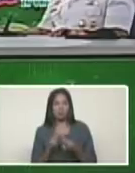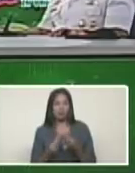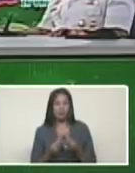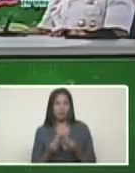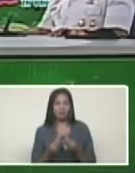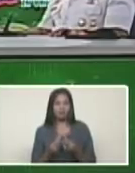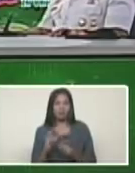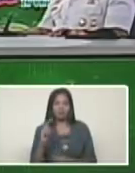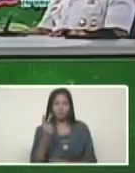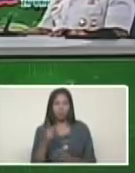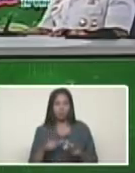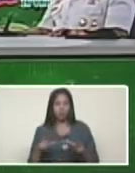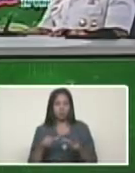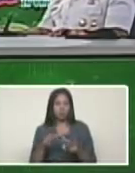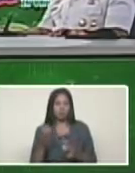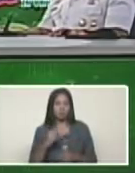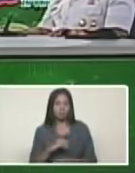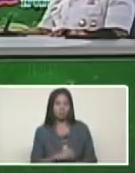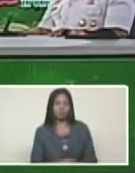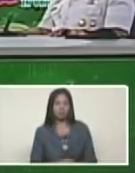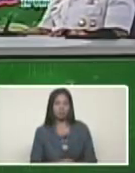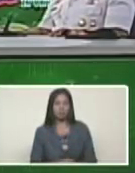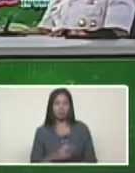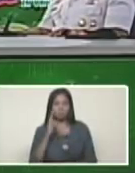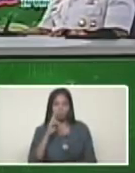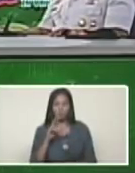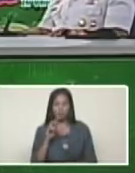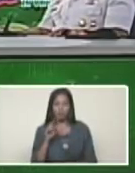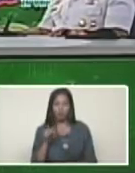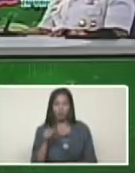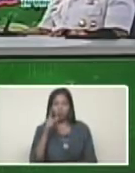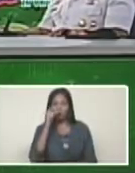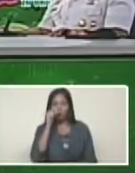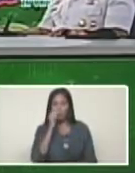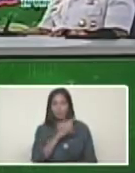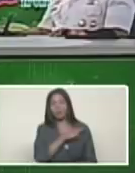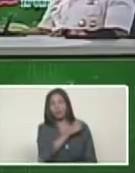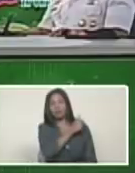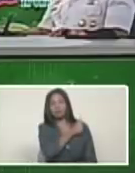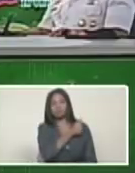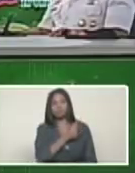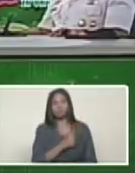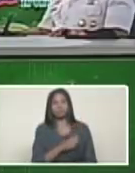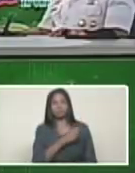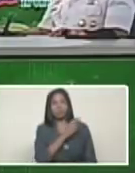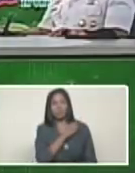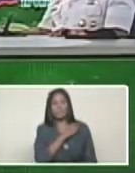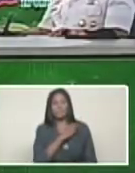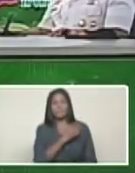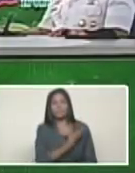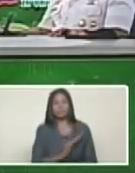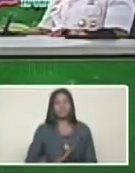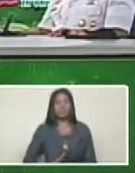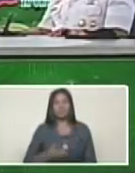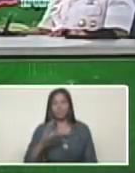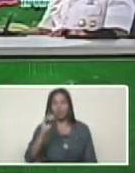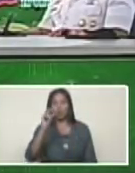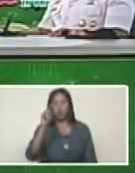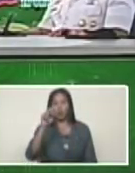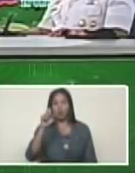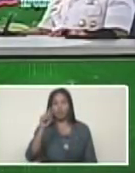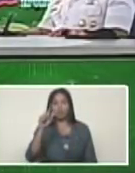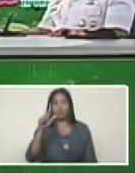En segundo lugar, designar al coronel Jorge Márquez, presidente de CONATEL, ministro